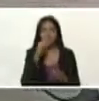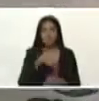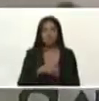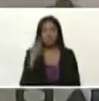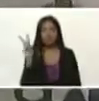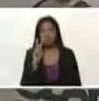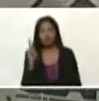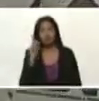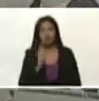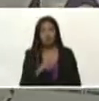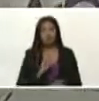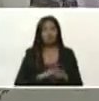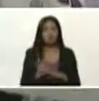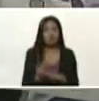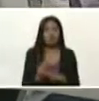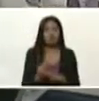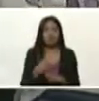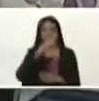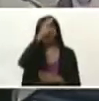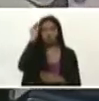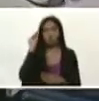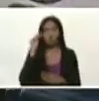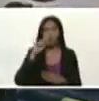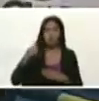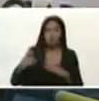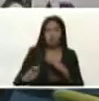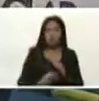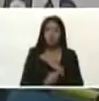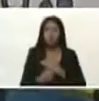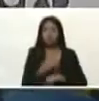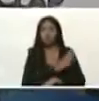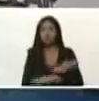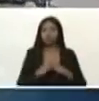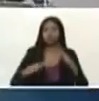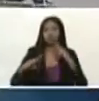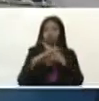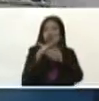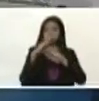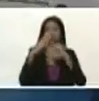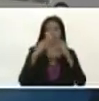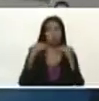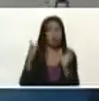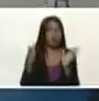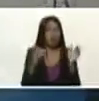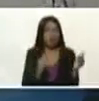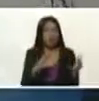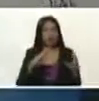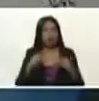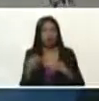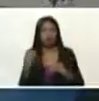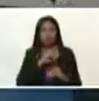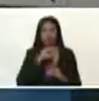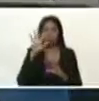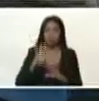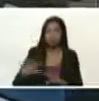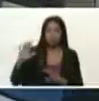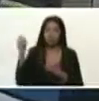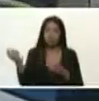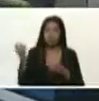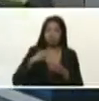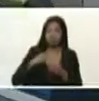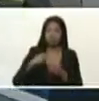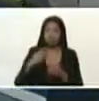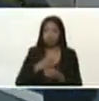Venezuela. Porque Donald Trump y la derecha guaidocista sancionaron todas las cajas CLAP que traíamos del mundo. Y no